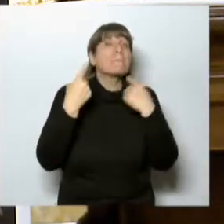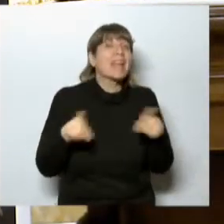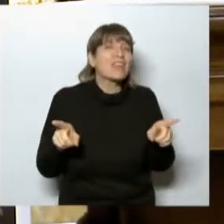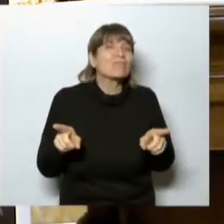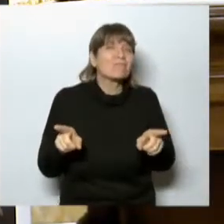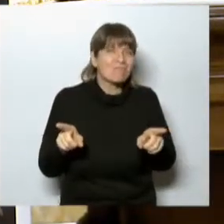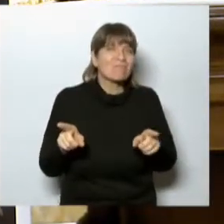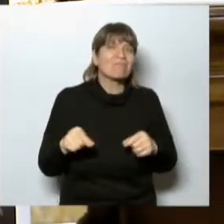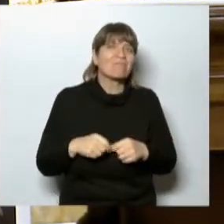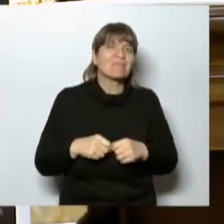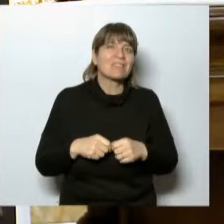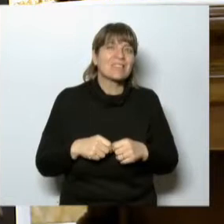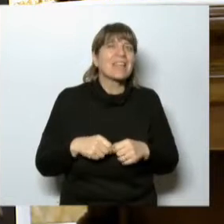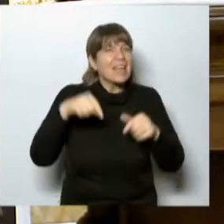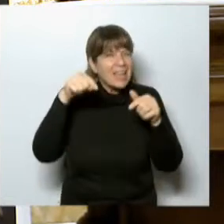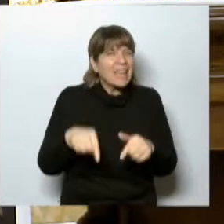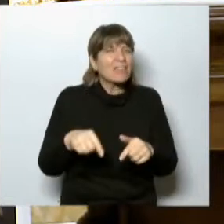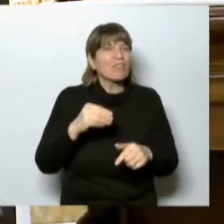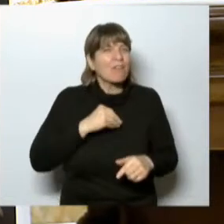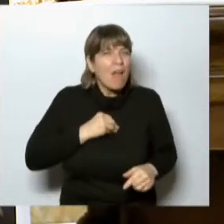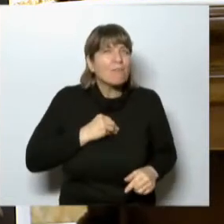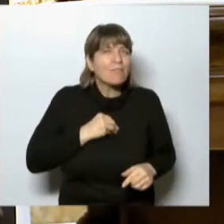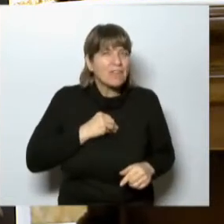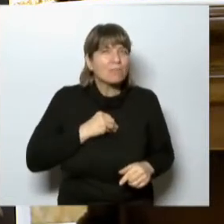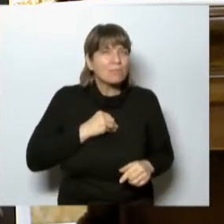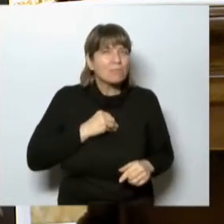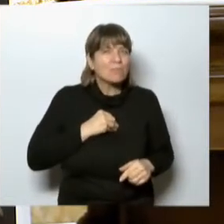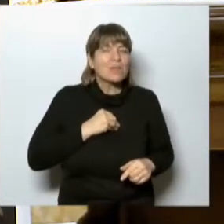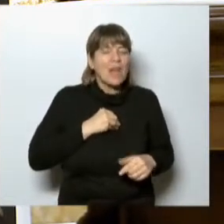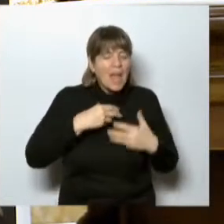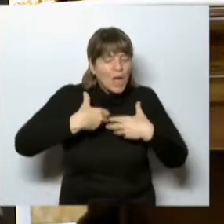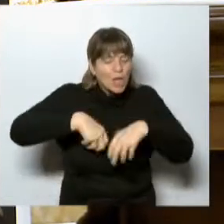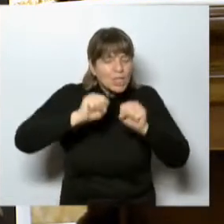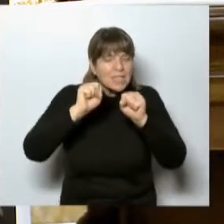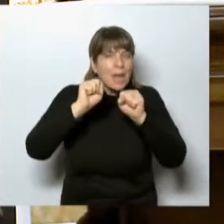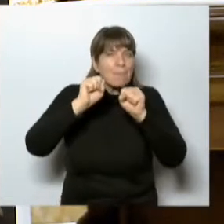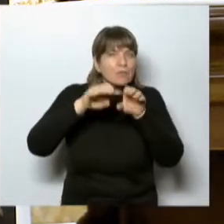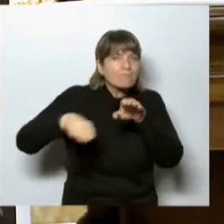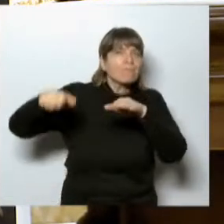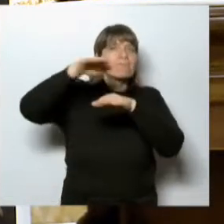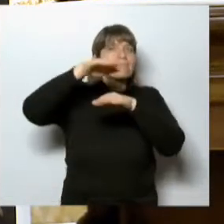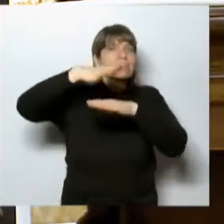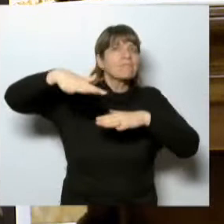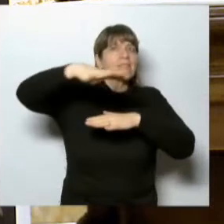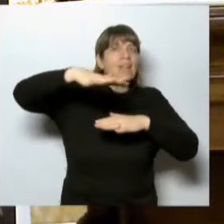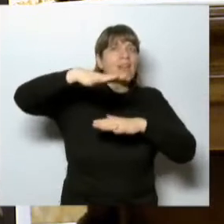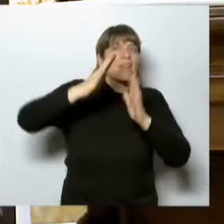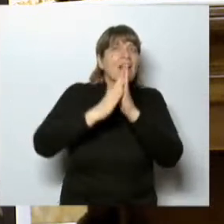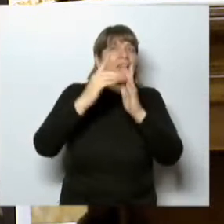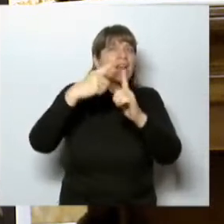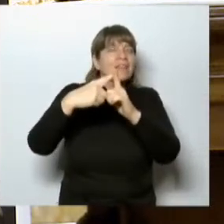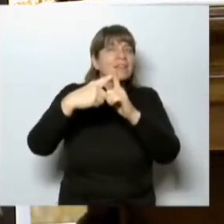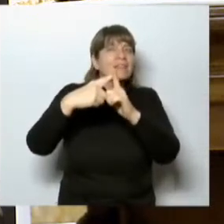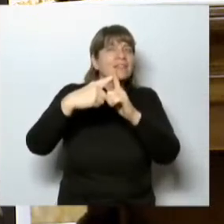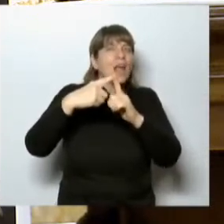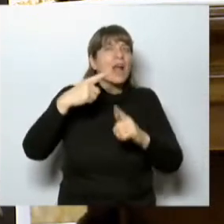embargo, es desde la fe en donde encontramos la dimensión verdadera de la Iglesia y entendemos